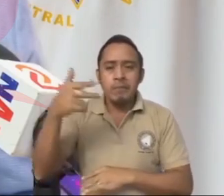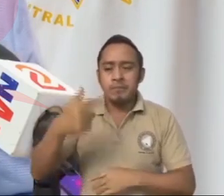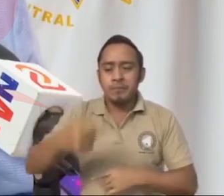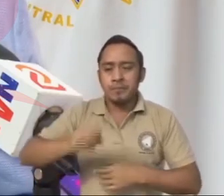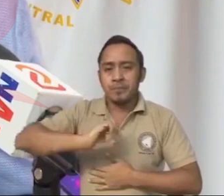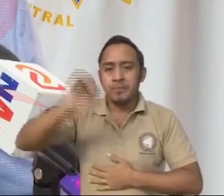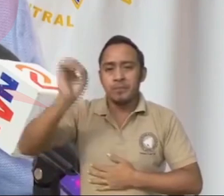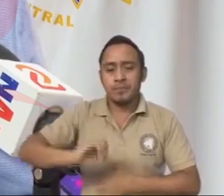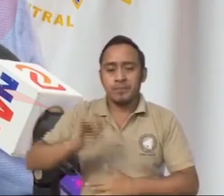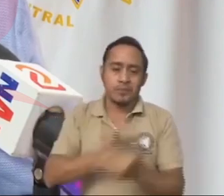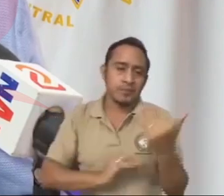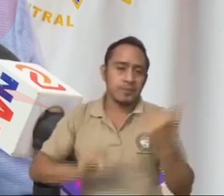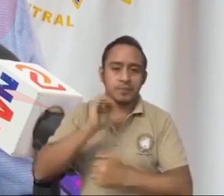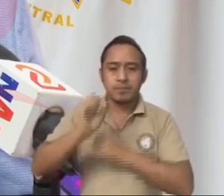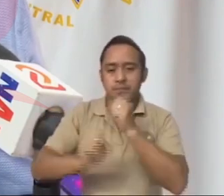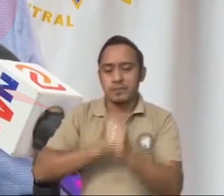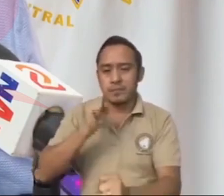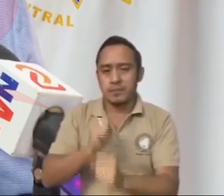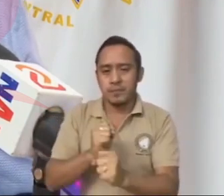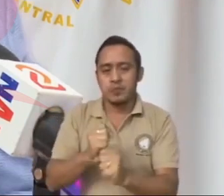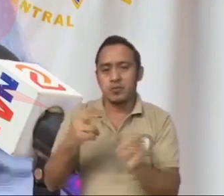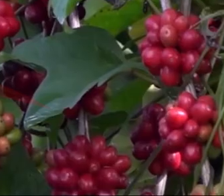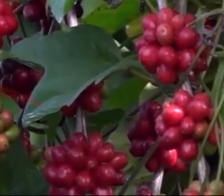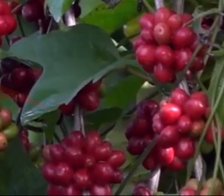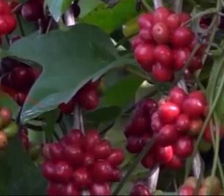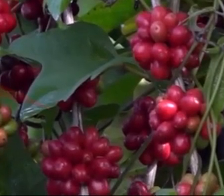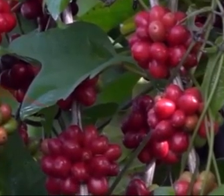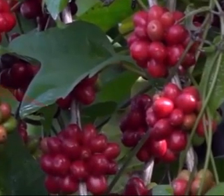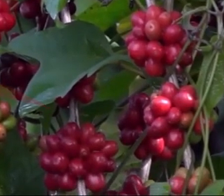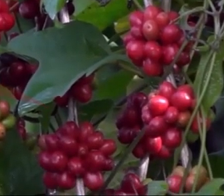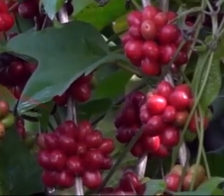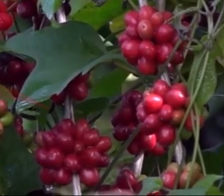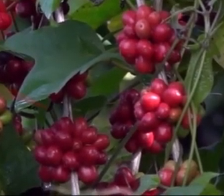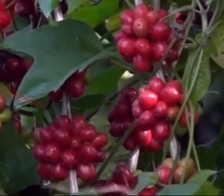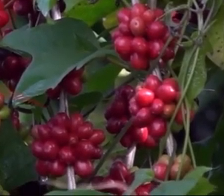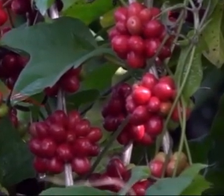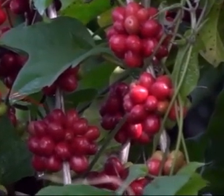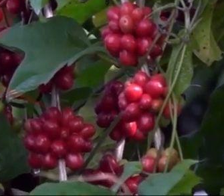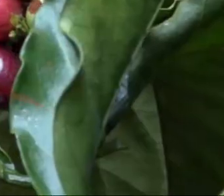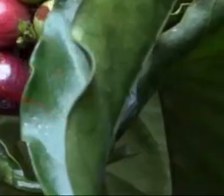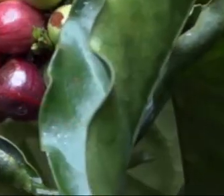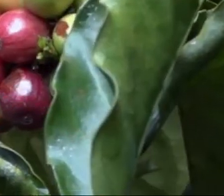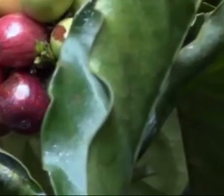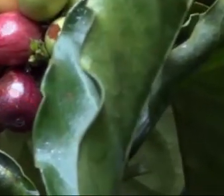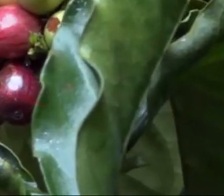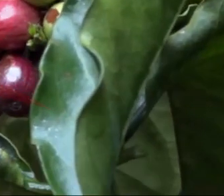58% más que el año 2021. Para Noticias 12, Gabriela Solórzano.